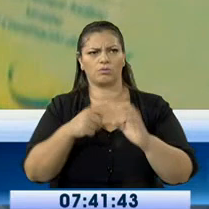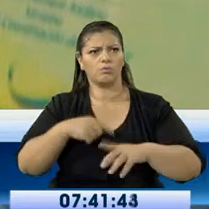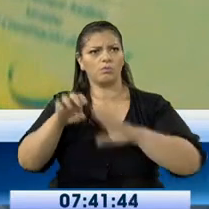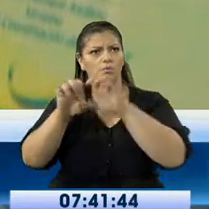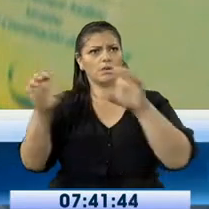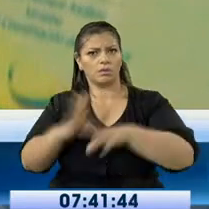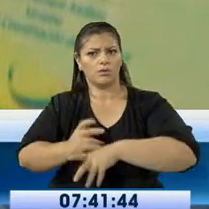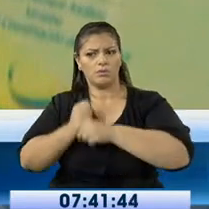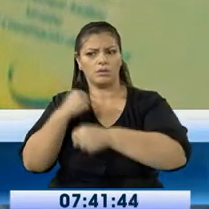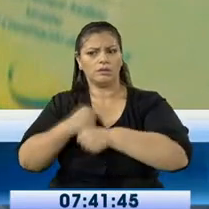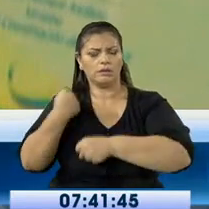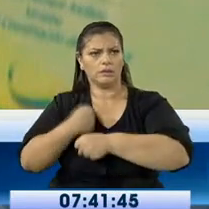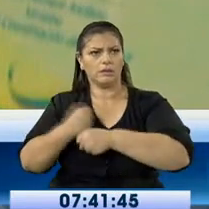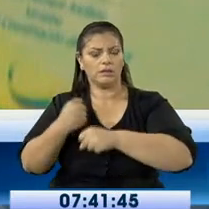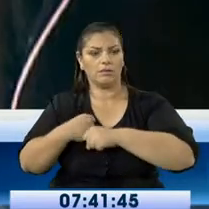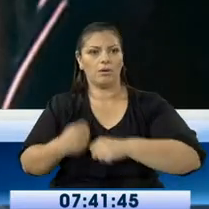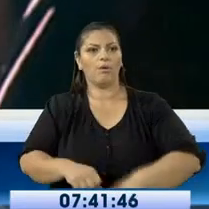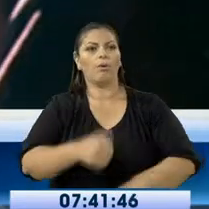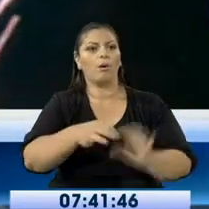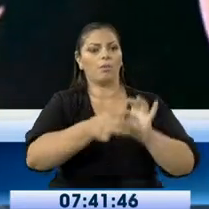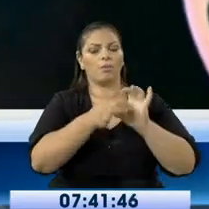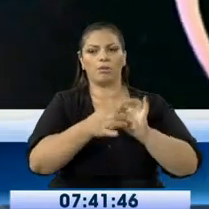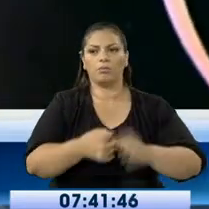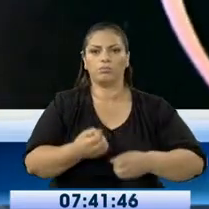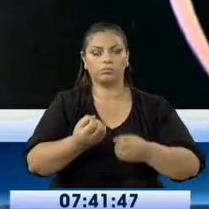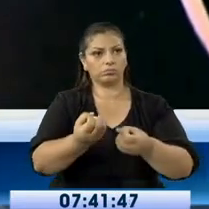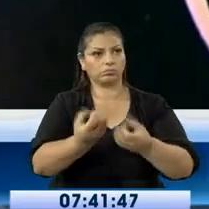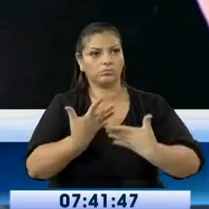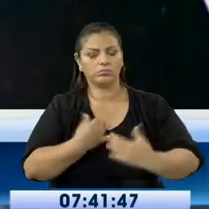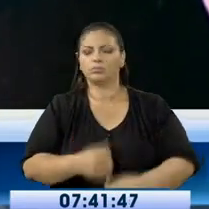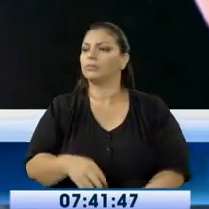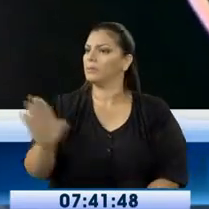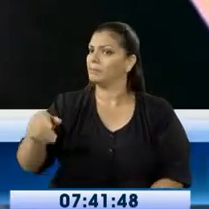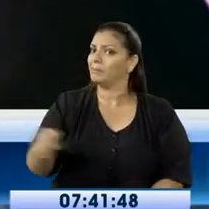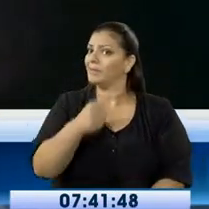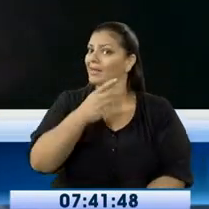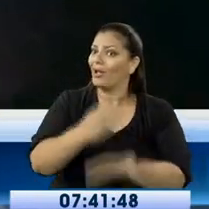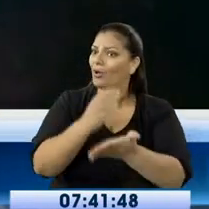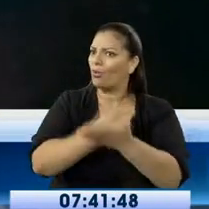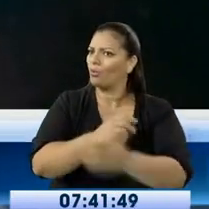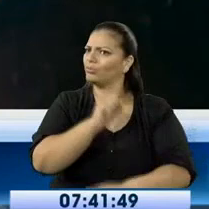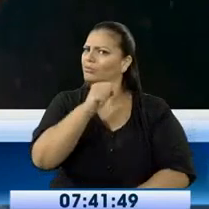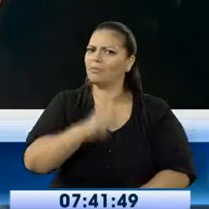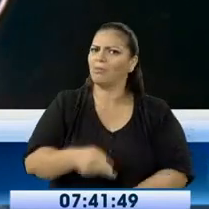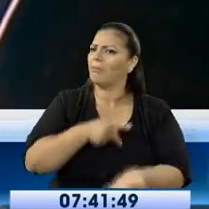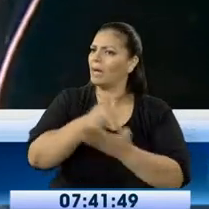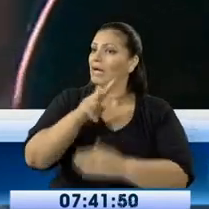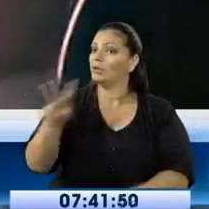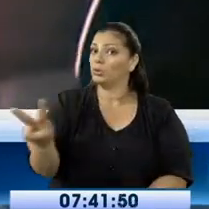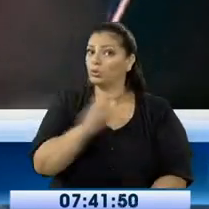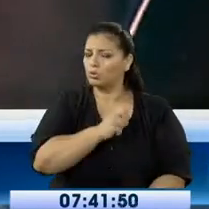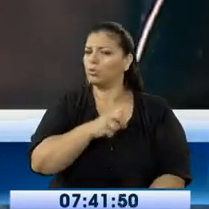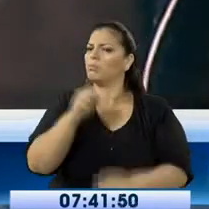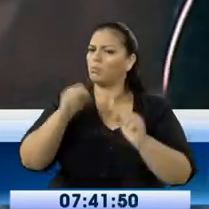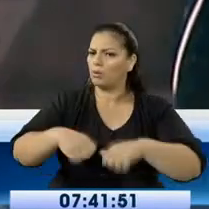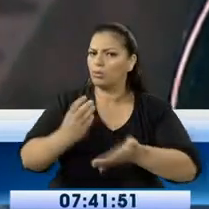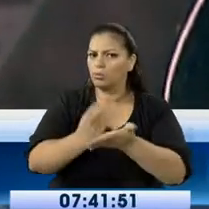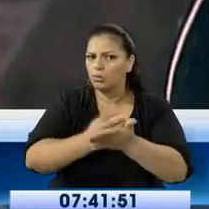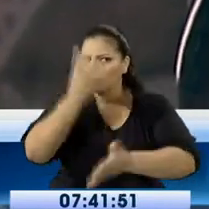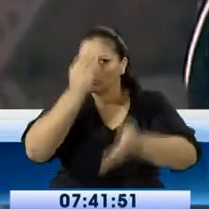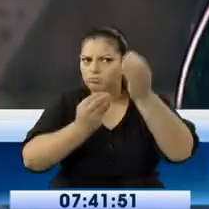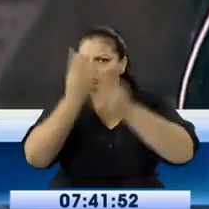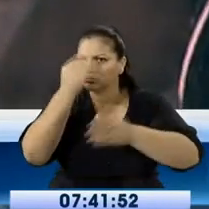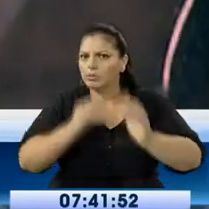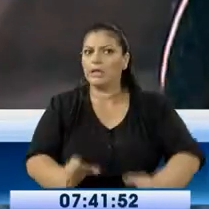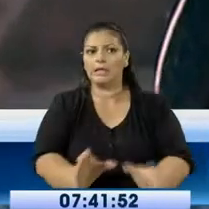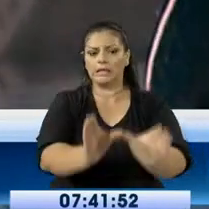el curso, vale $150, vale $200. Entonces, ahí en cambio sí di todo, los $200. Pero el man dijo, ya ahora sí, puedes ir nomás a Ministerio